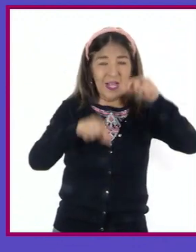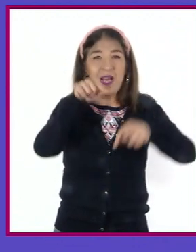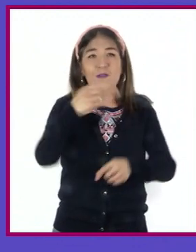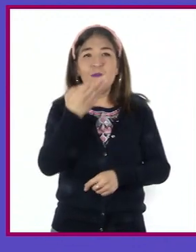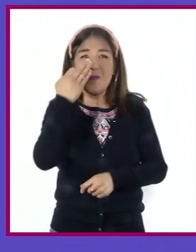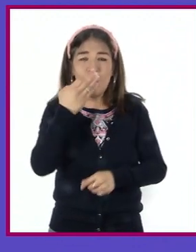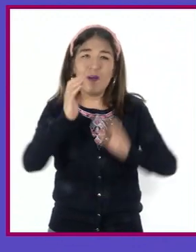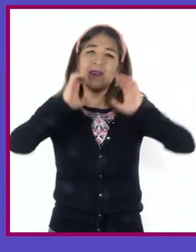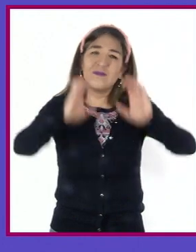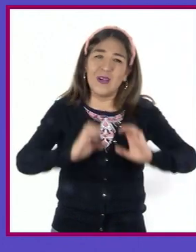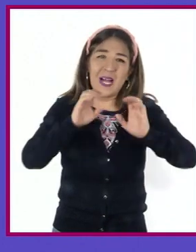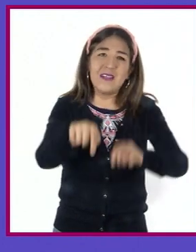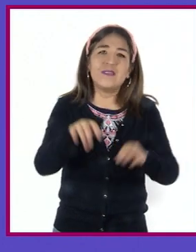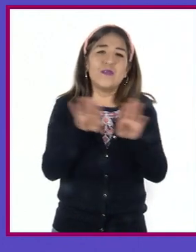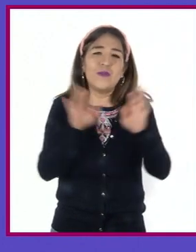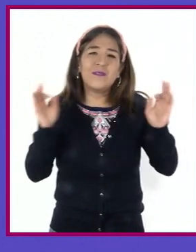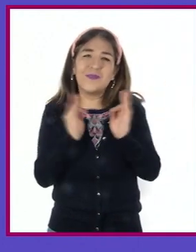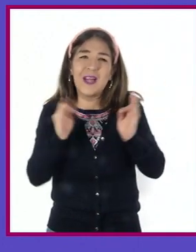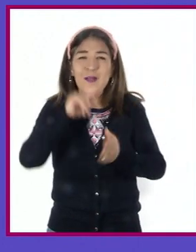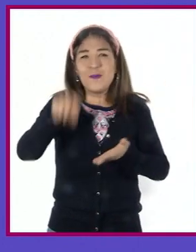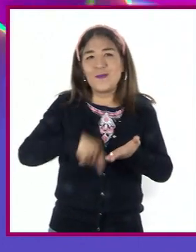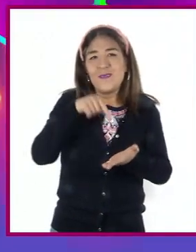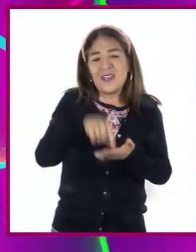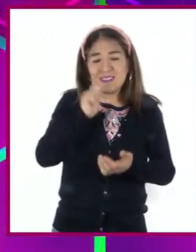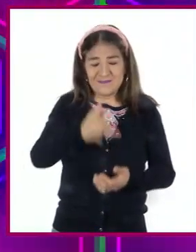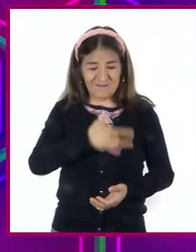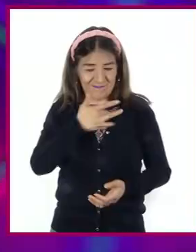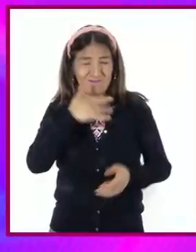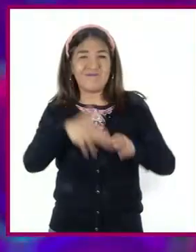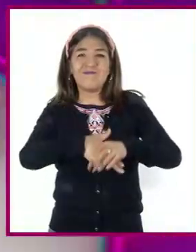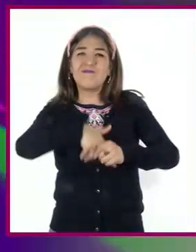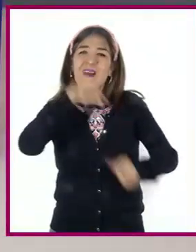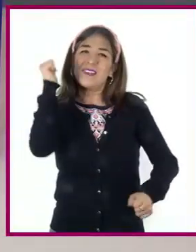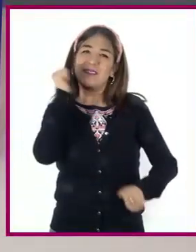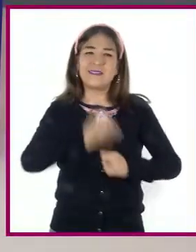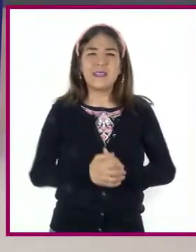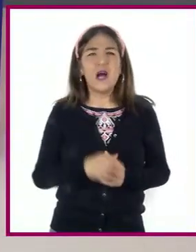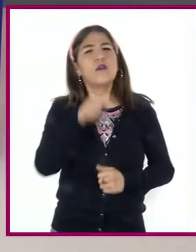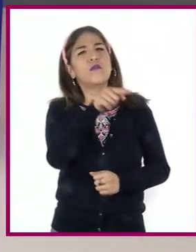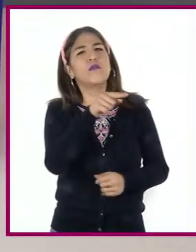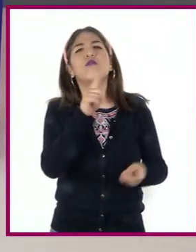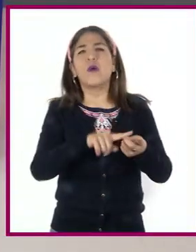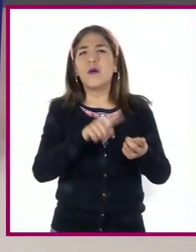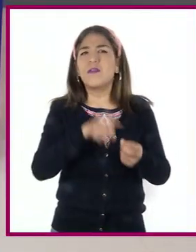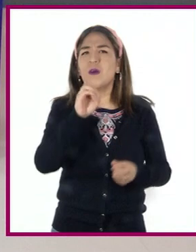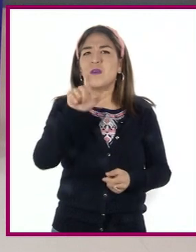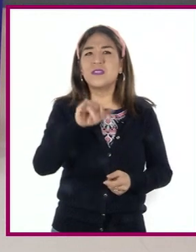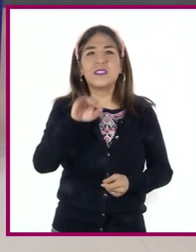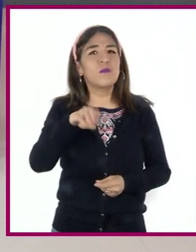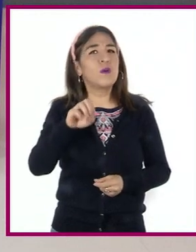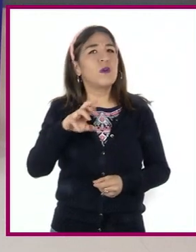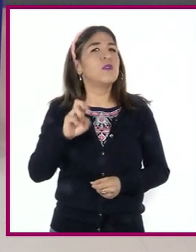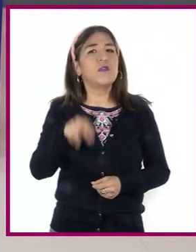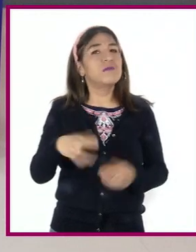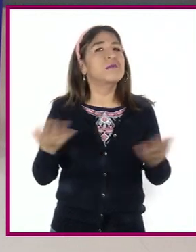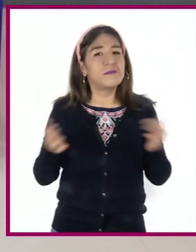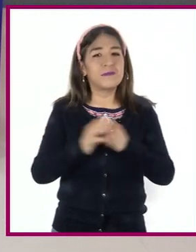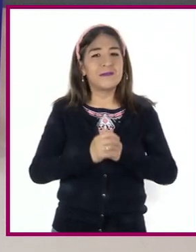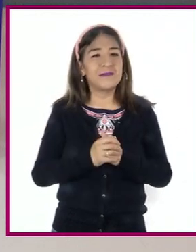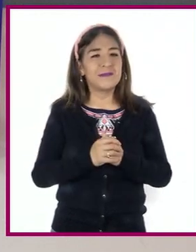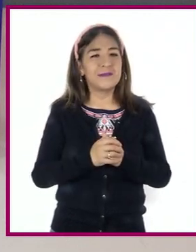el siguiente poema? Este es un poema para niños de la poeta María Alonso Santamaría. Toc,